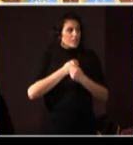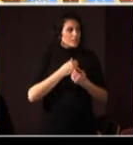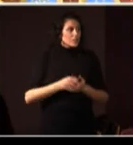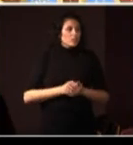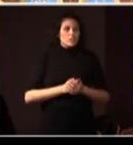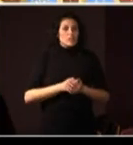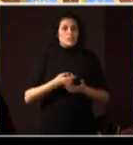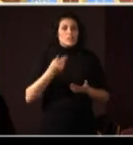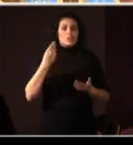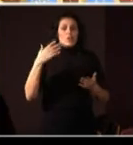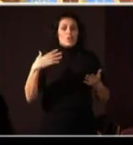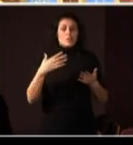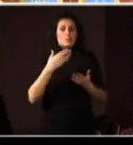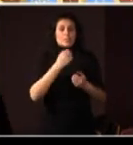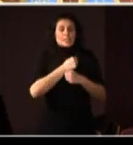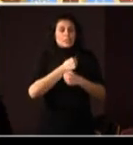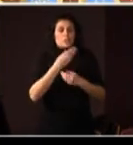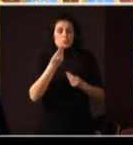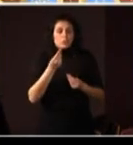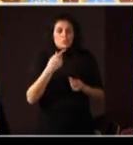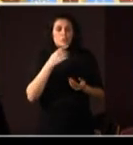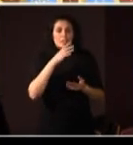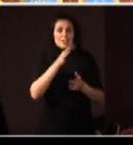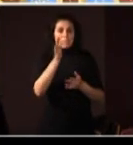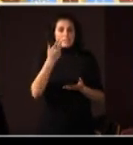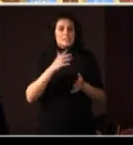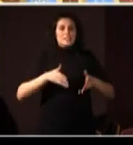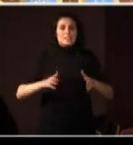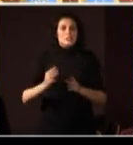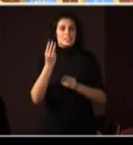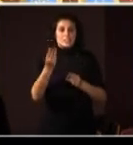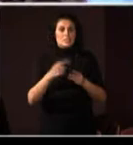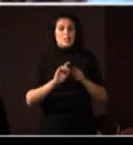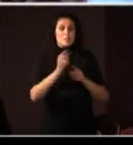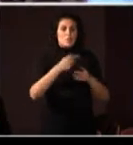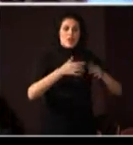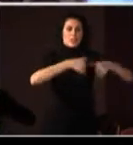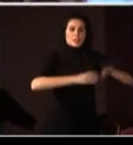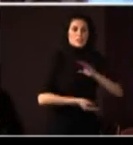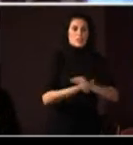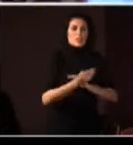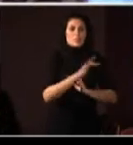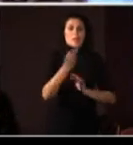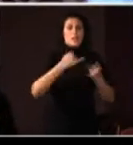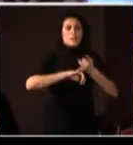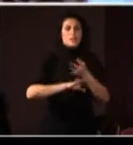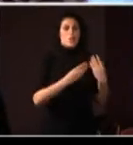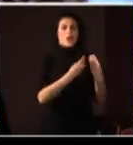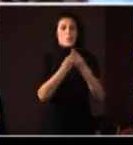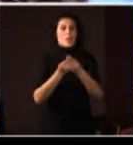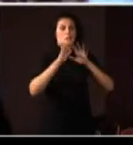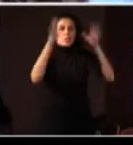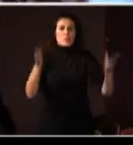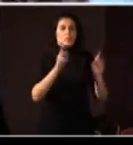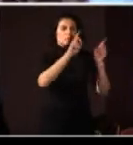tres queridos hijos quise que naciera aquí. He acompañado a mi marido en su trabajo por muchísimos lugares del